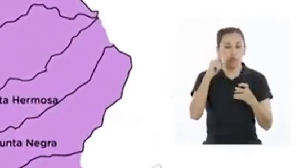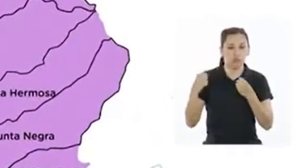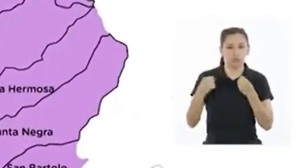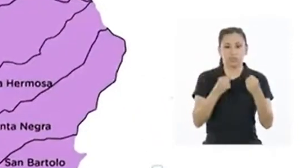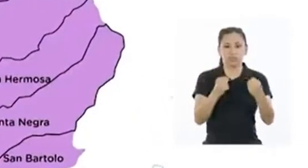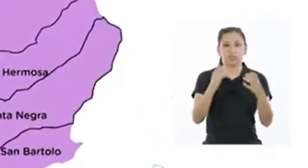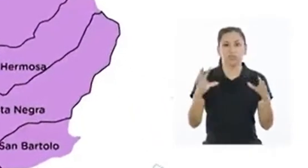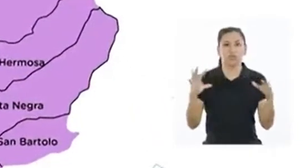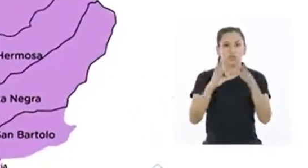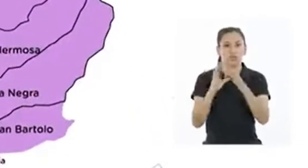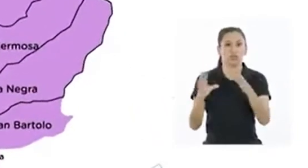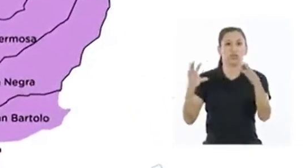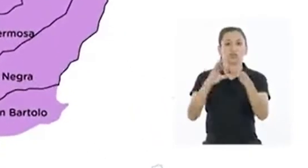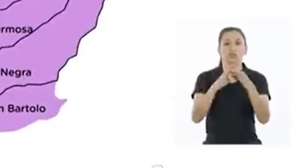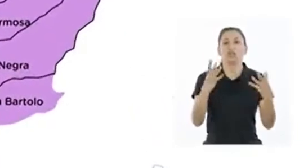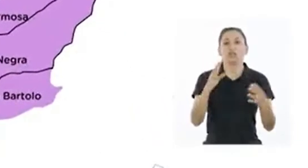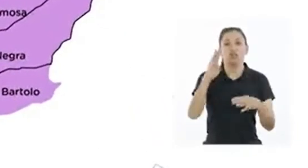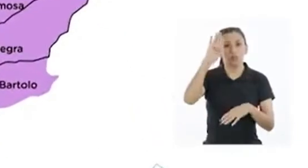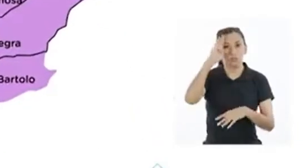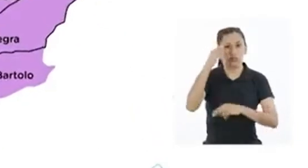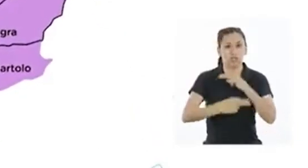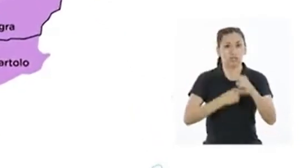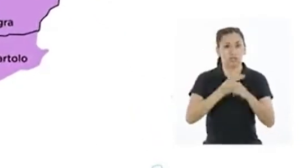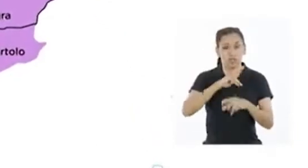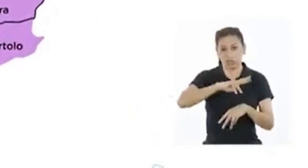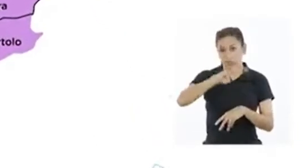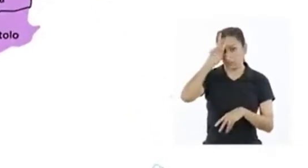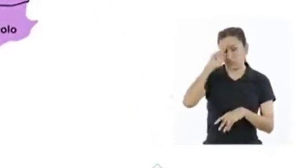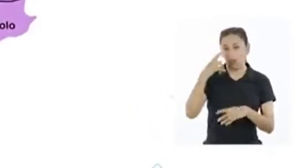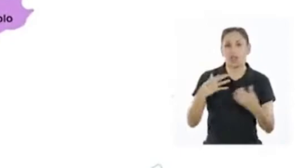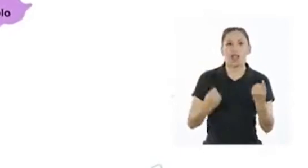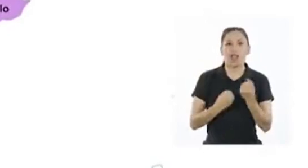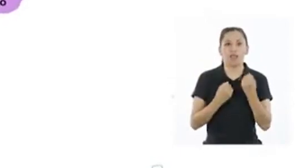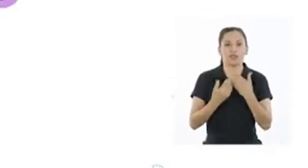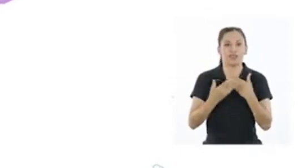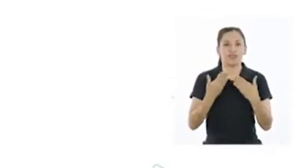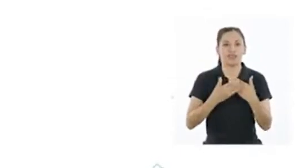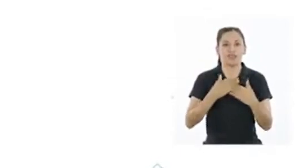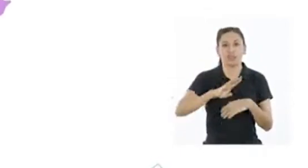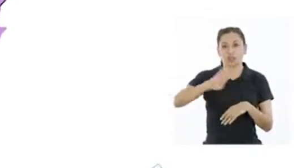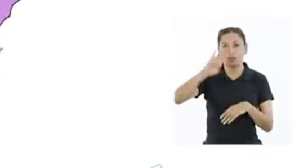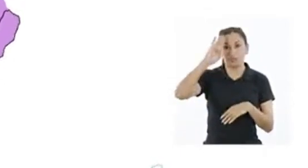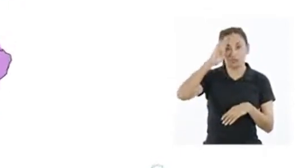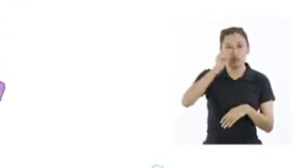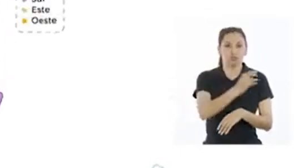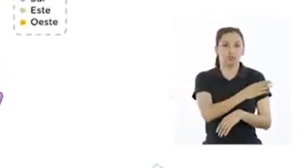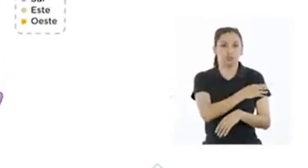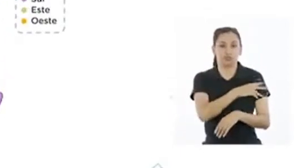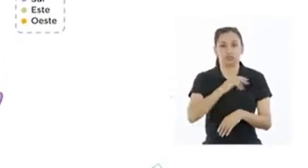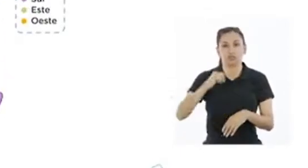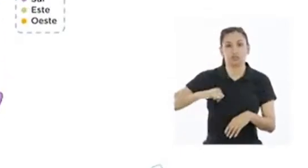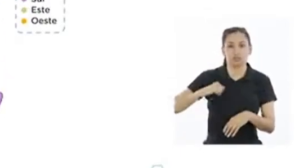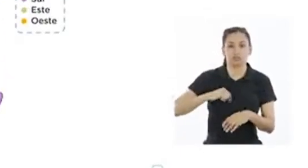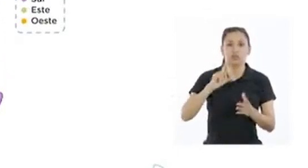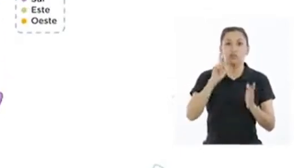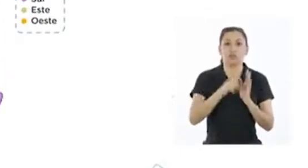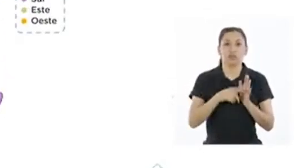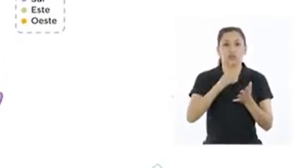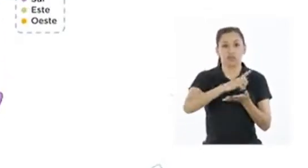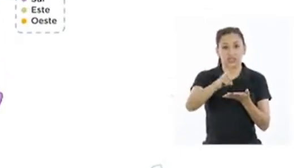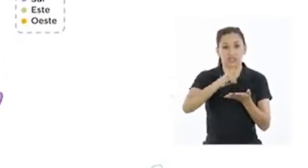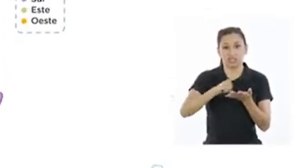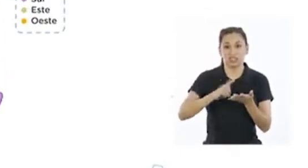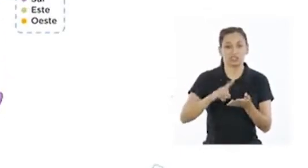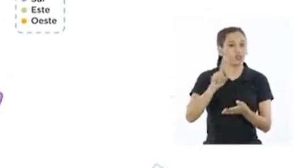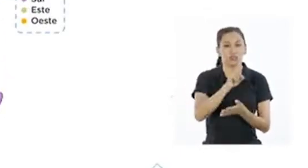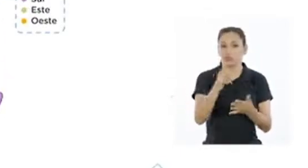sistema de interconexión con la Policía Nacional, lo cual facilitó la colaboración serenazgo-policía. Pero no ocurrió así en los